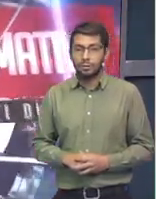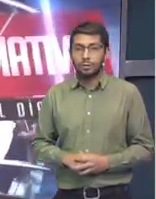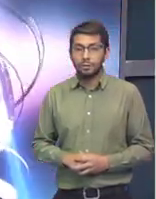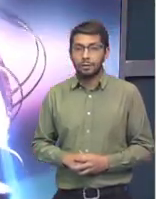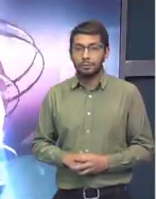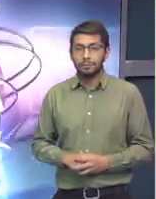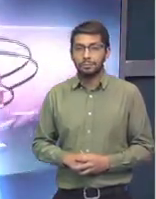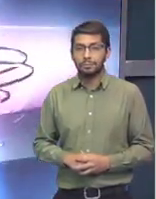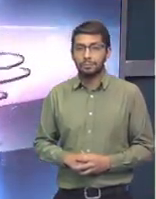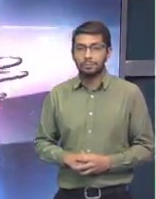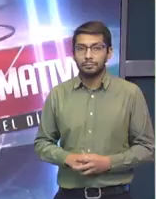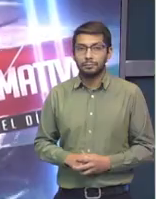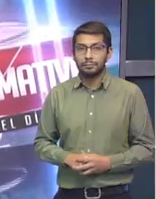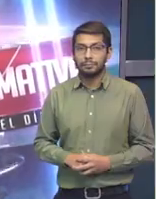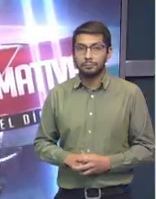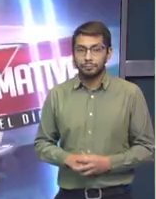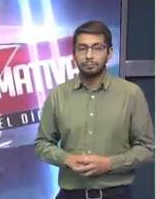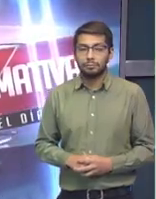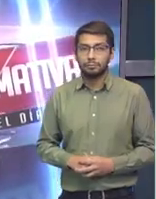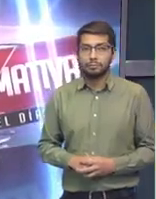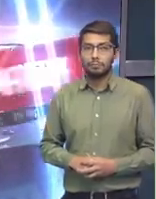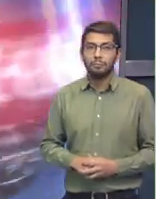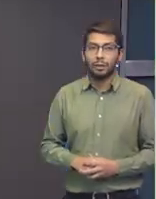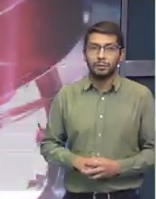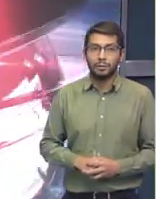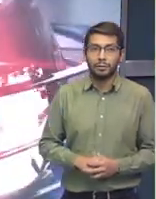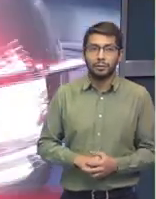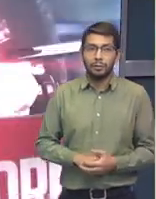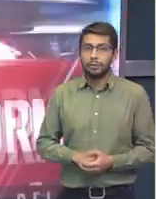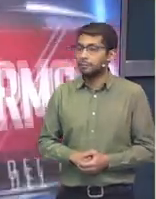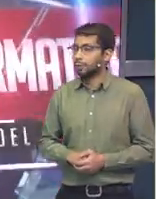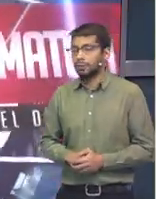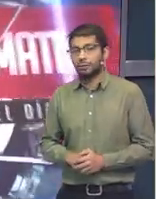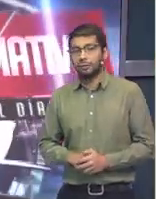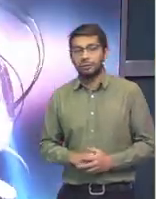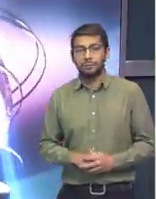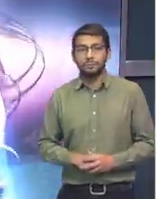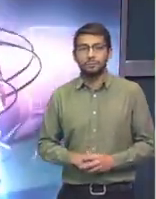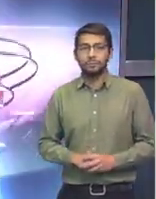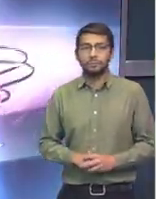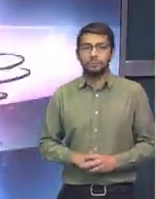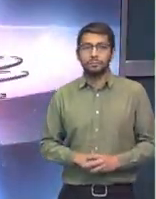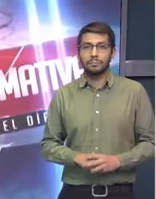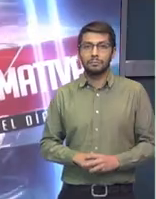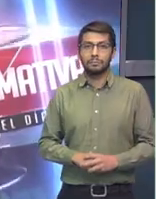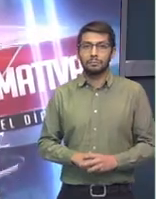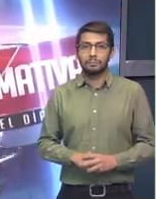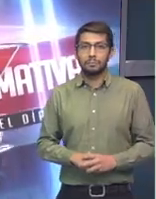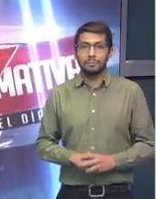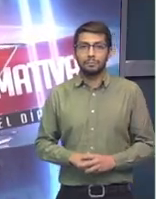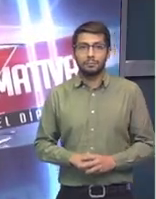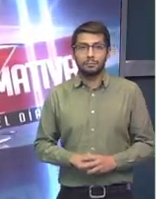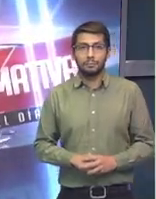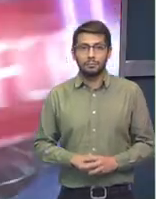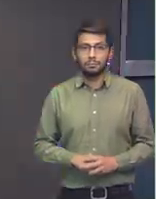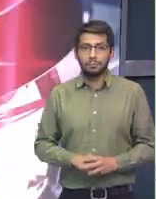si obtuvieron un turno por error y no tienen la movilidad adecuada. Bien, perfecto. Muy bien, doctor. Muy bien, doctor. Le agradecemos el contacto con nosotros. Ha sido realmente